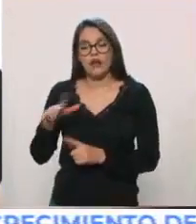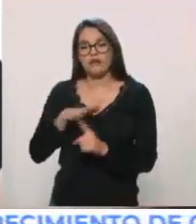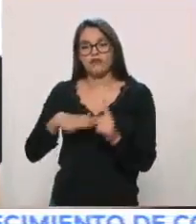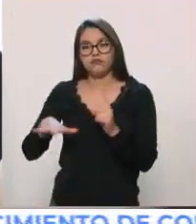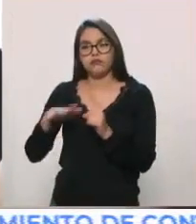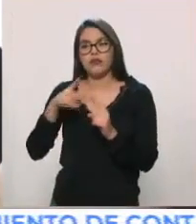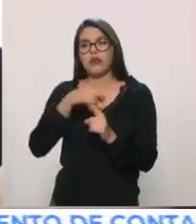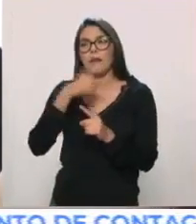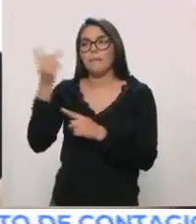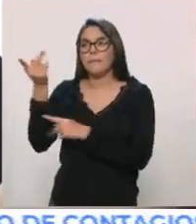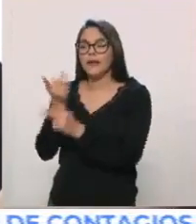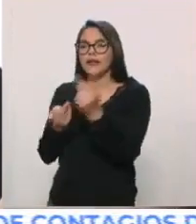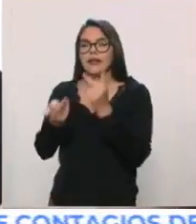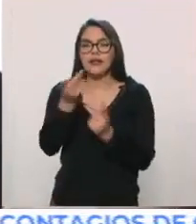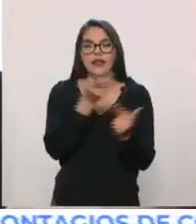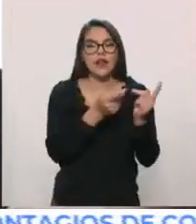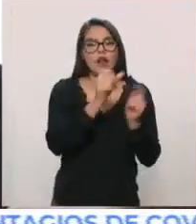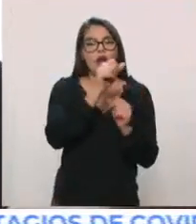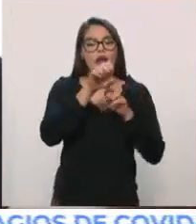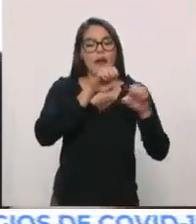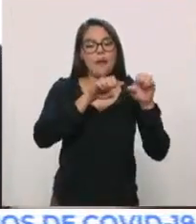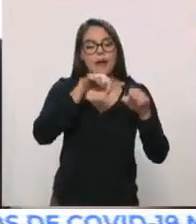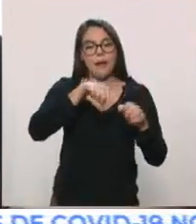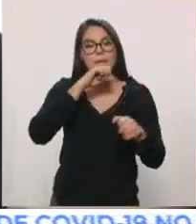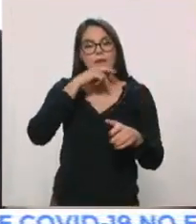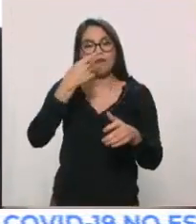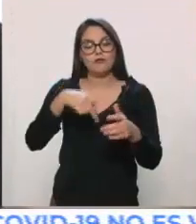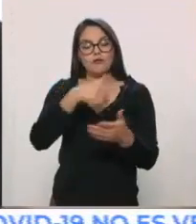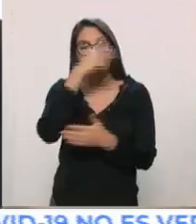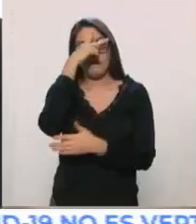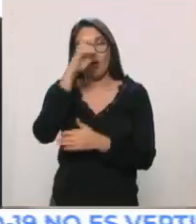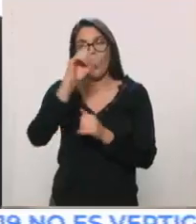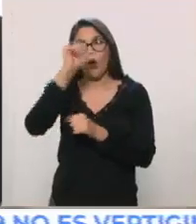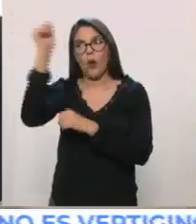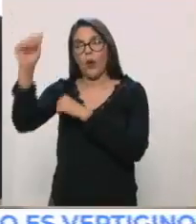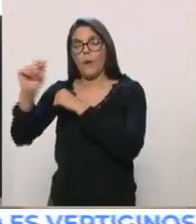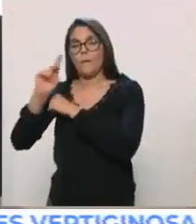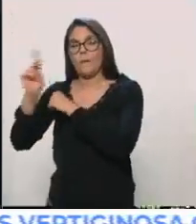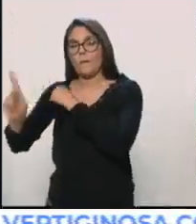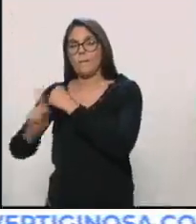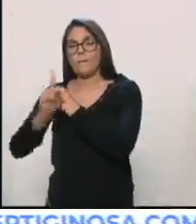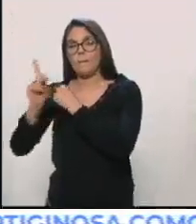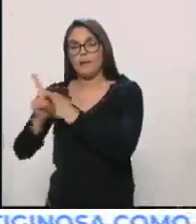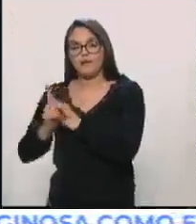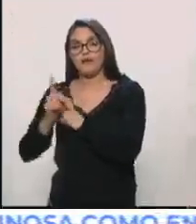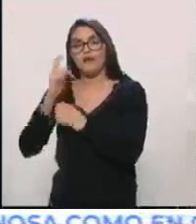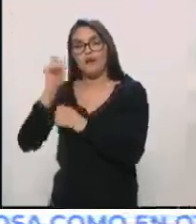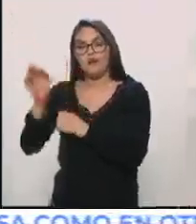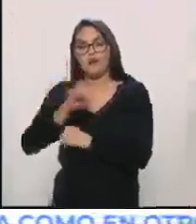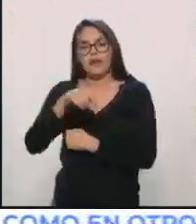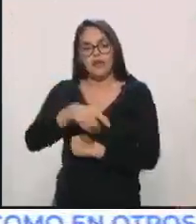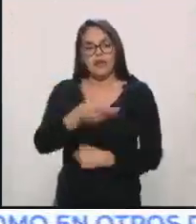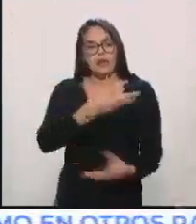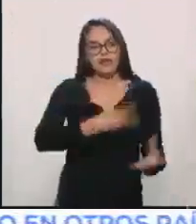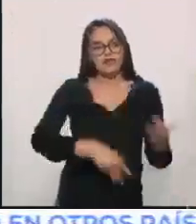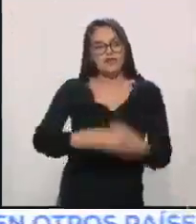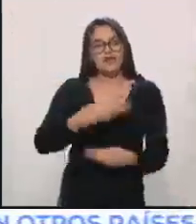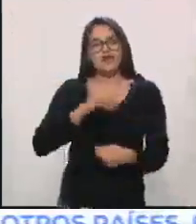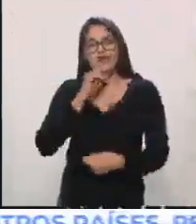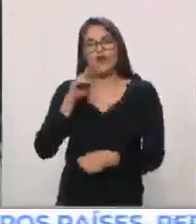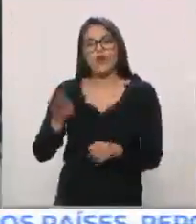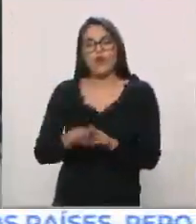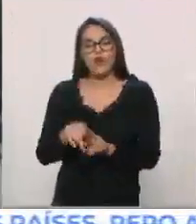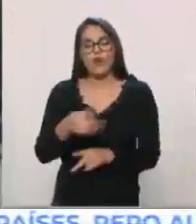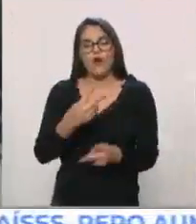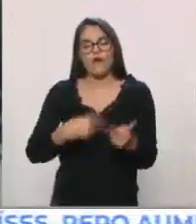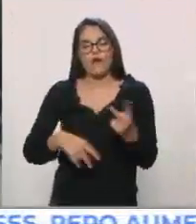instituciones internas y externas que adquiere el gobierno con el fin de satisfacer sus necesidades financieras de gasto, es decir, solventar el costo de su